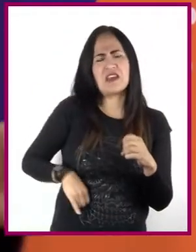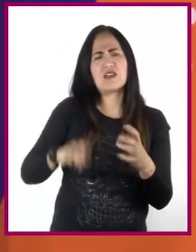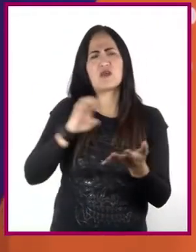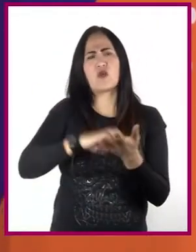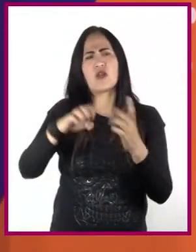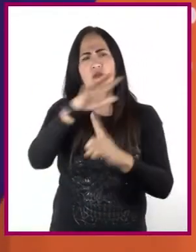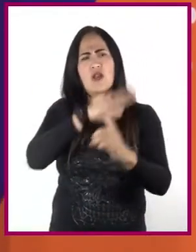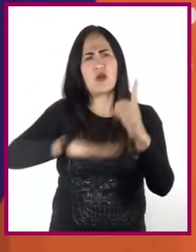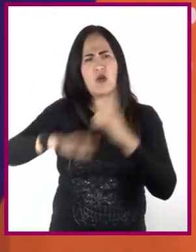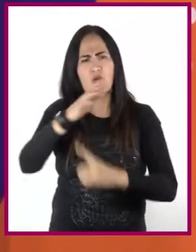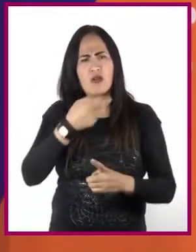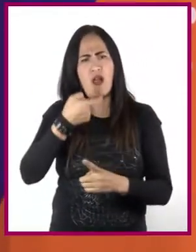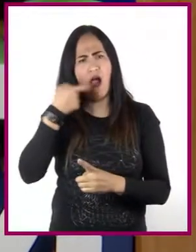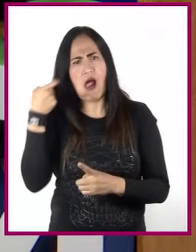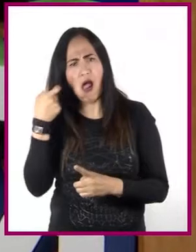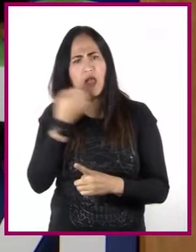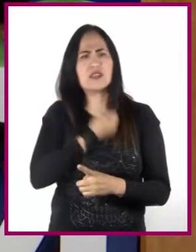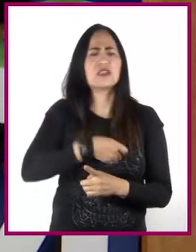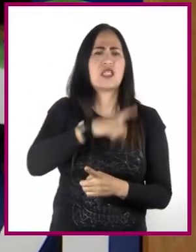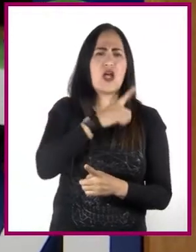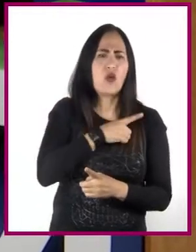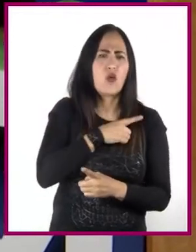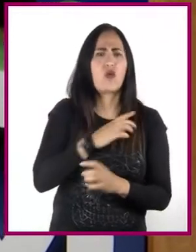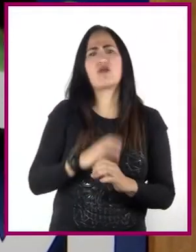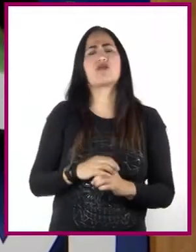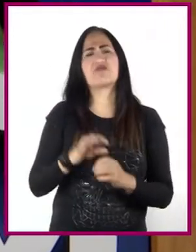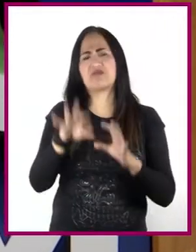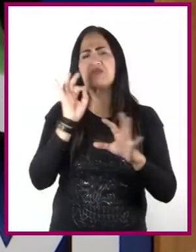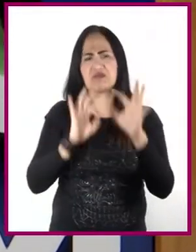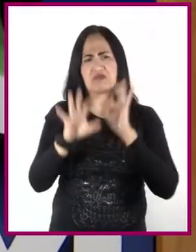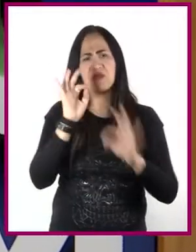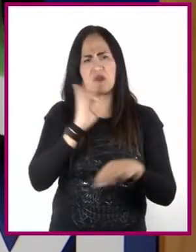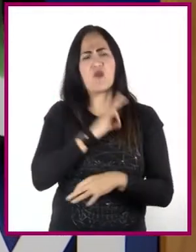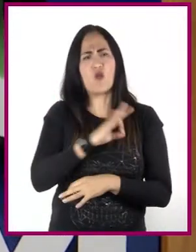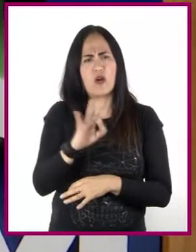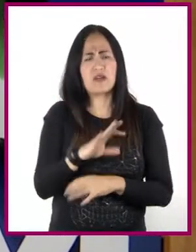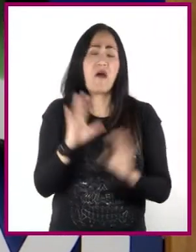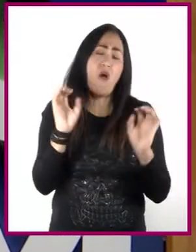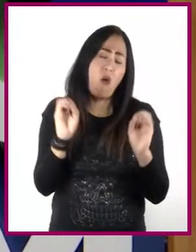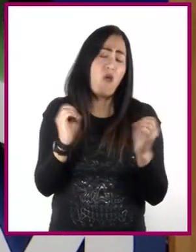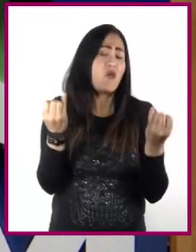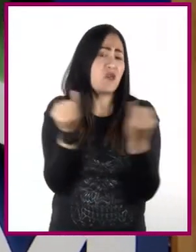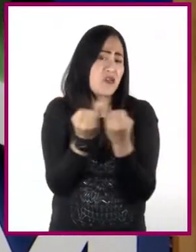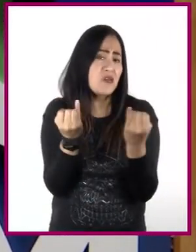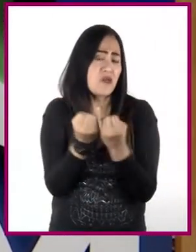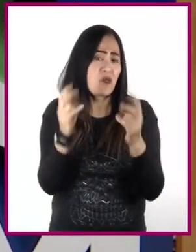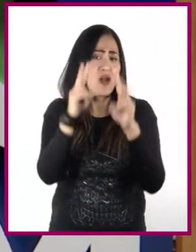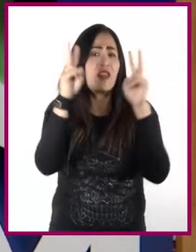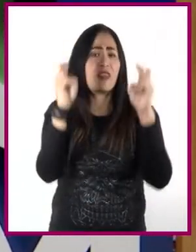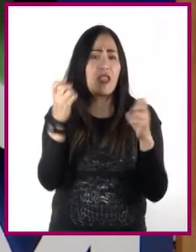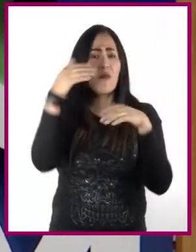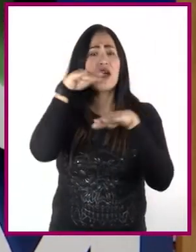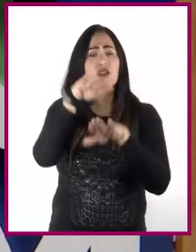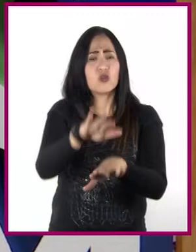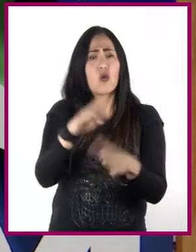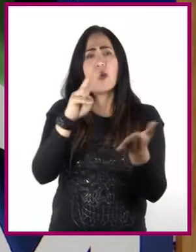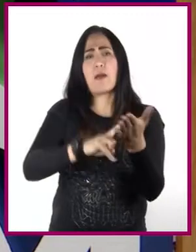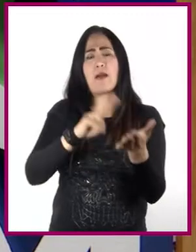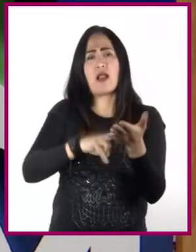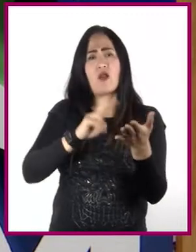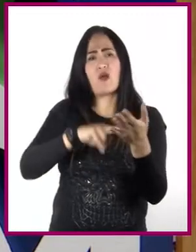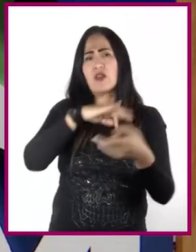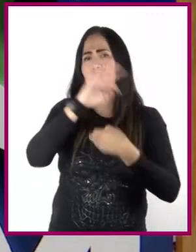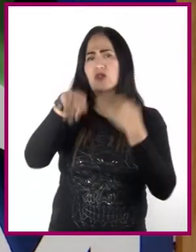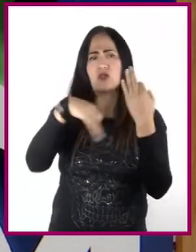Ecología, drogadicción, salud pueden ser los escogidos. O, ¿por qué no?, un tema relacionado con valores